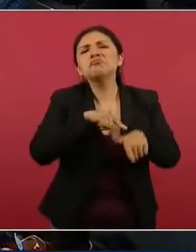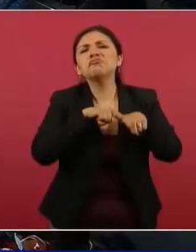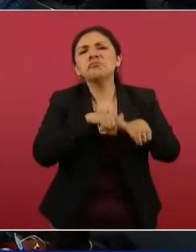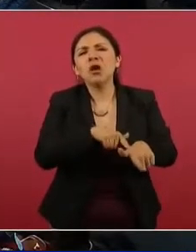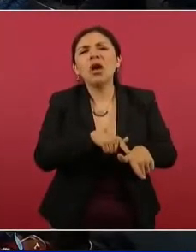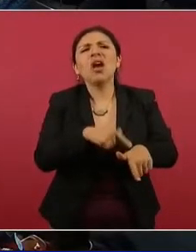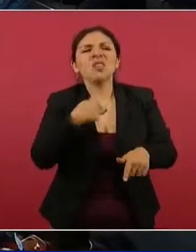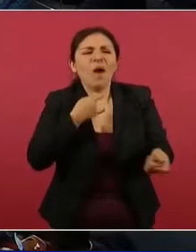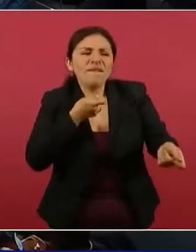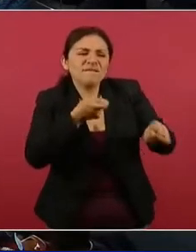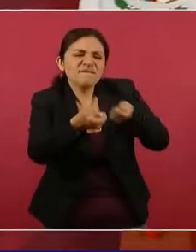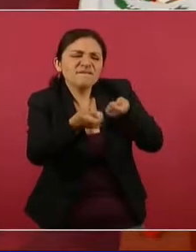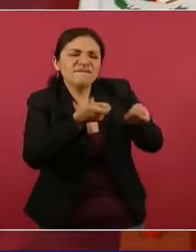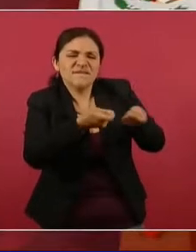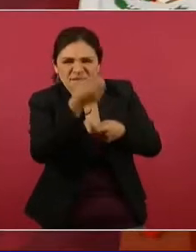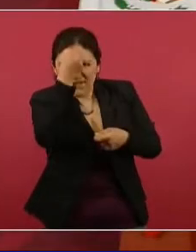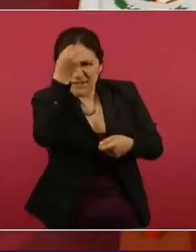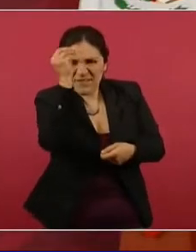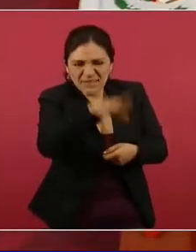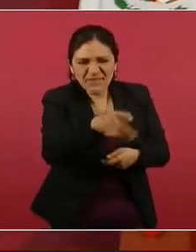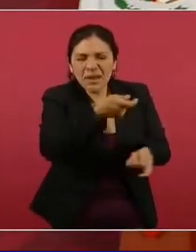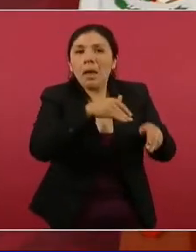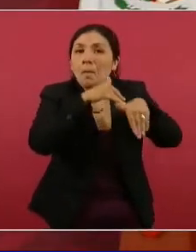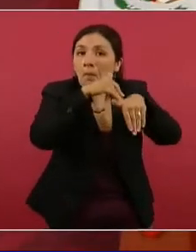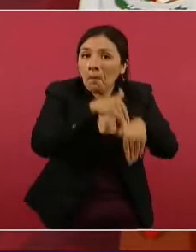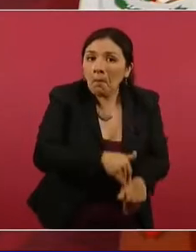siendo manipulada